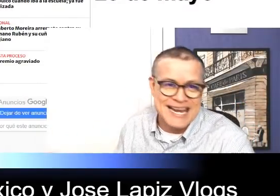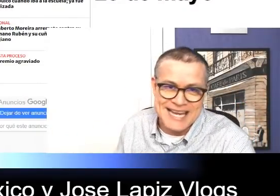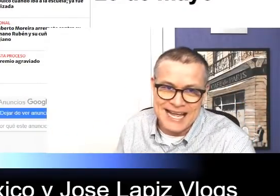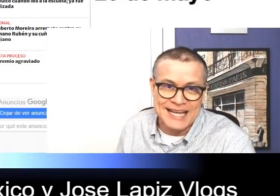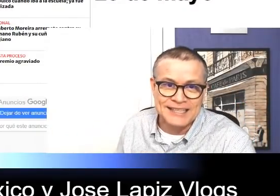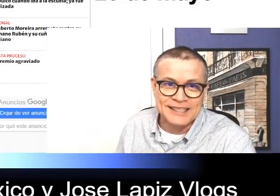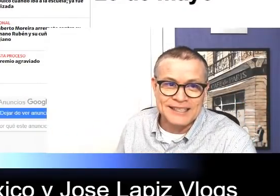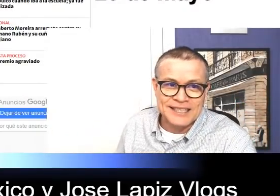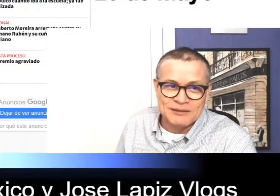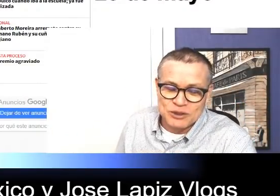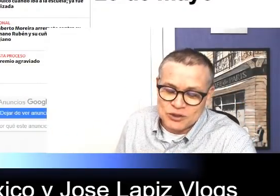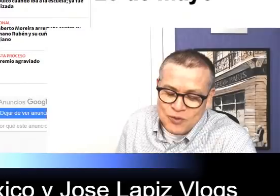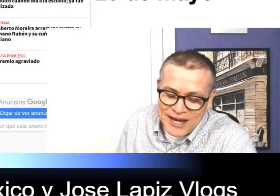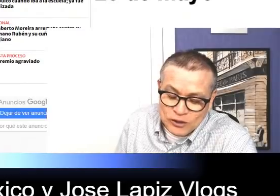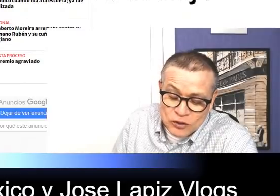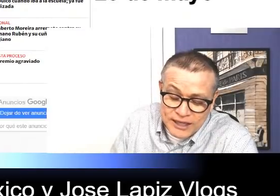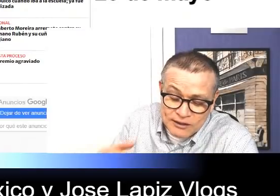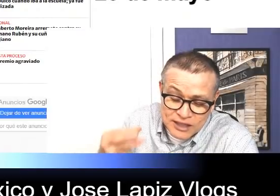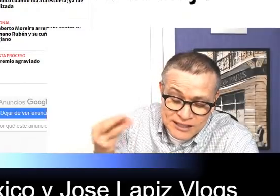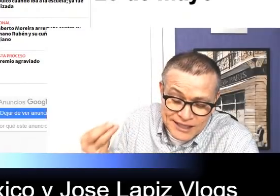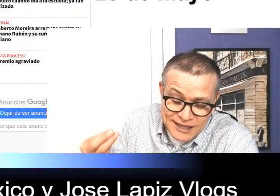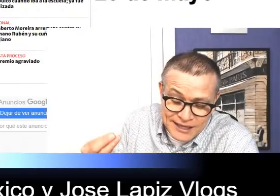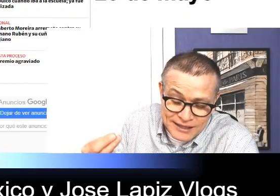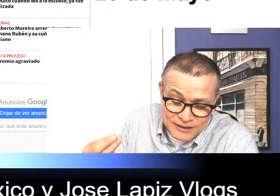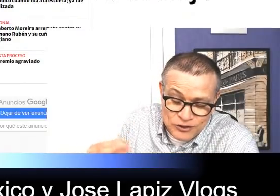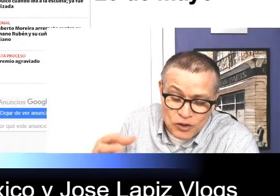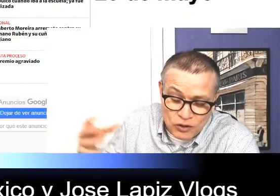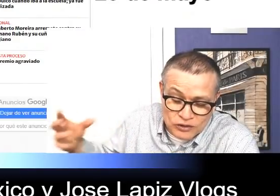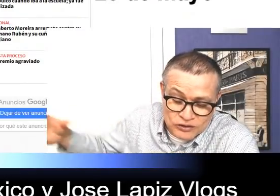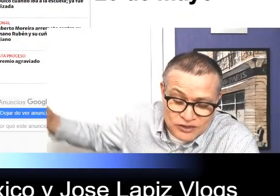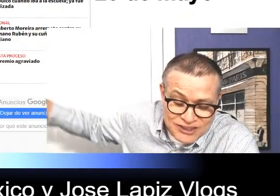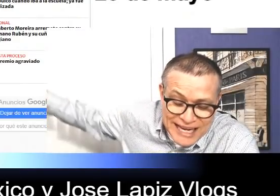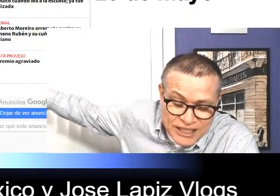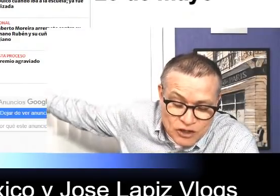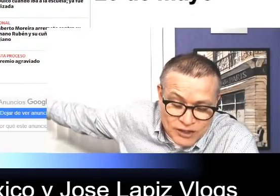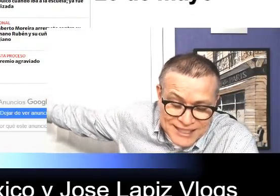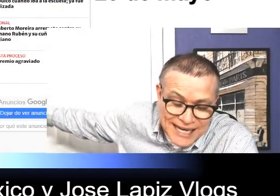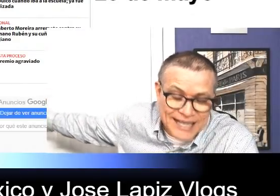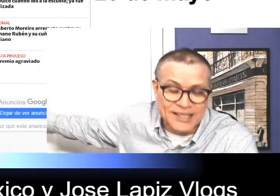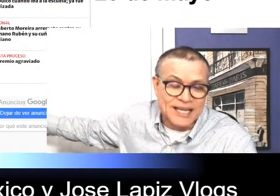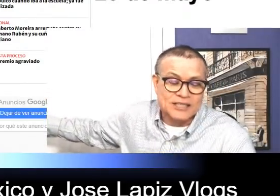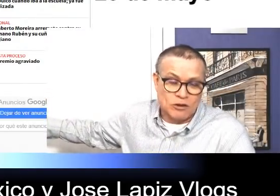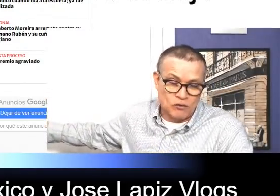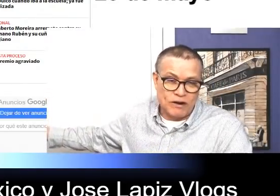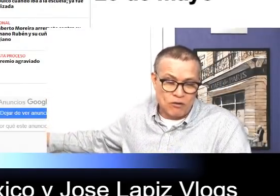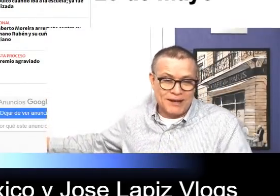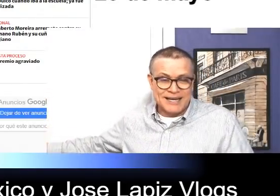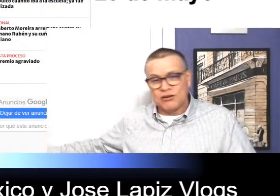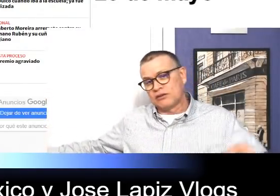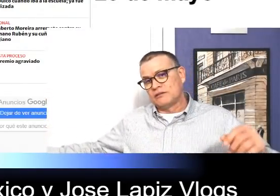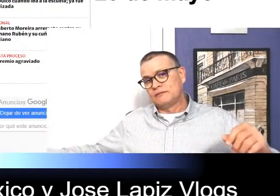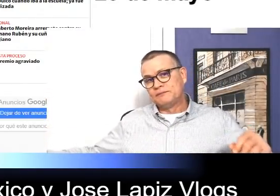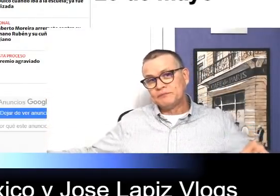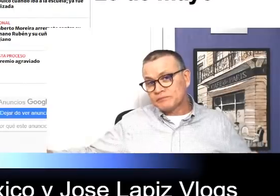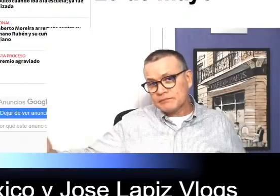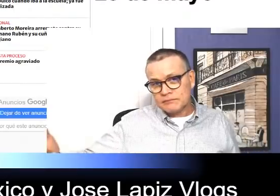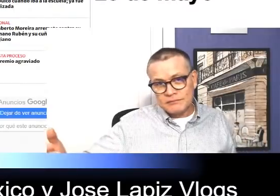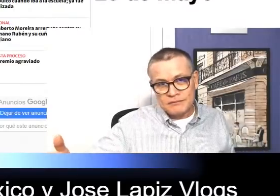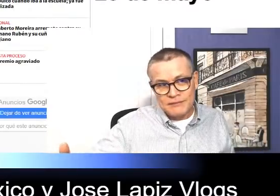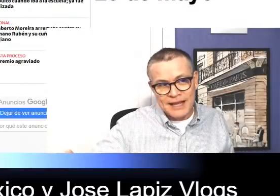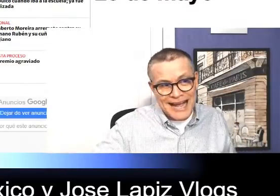gana pues cuanto cree usted es que no saqueo de zacatecas cuando fue gobernador